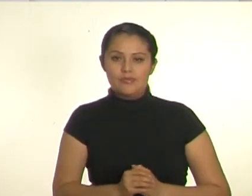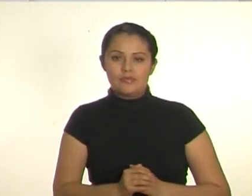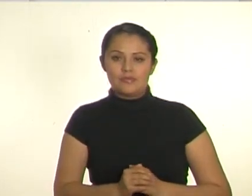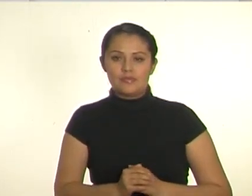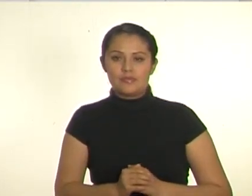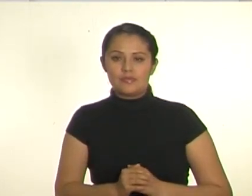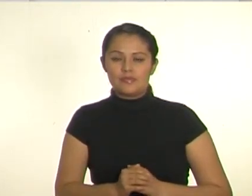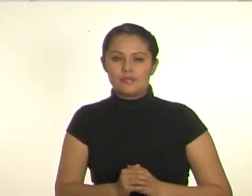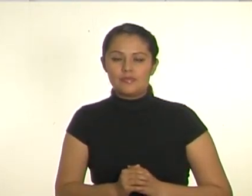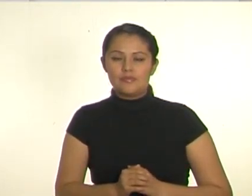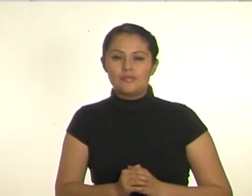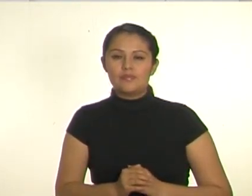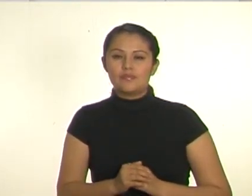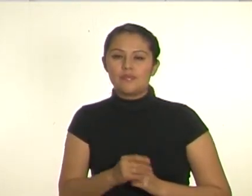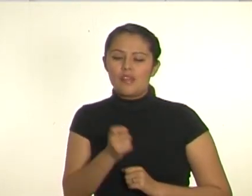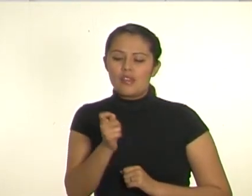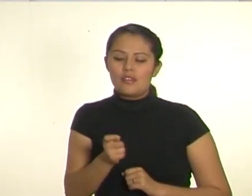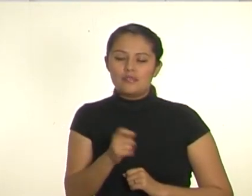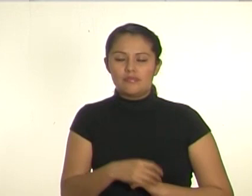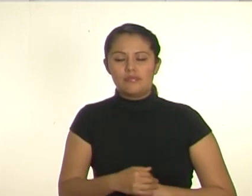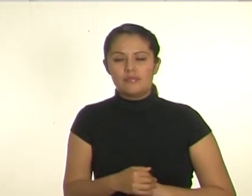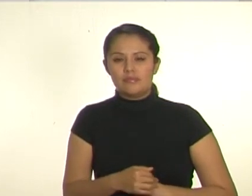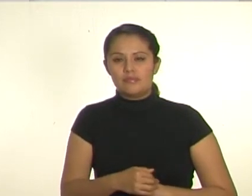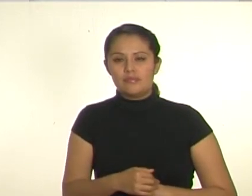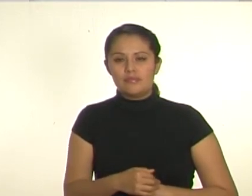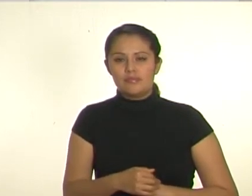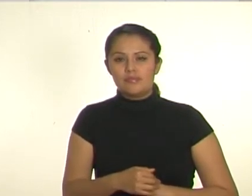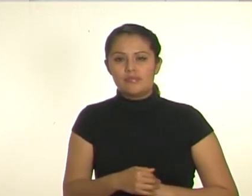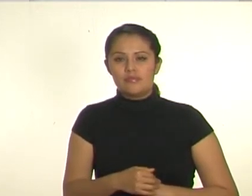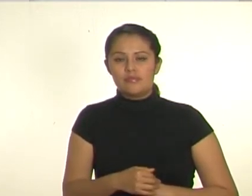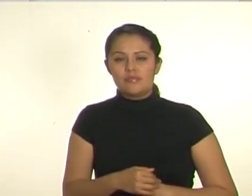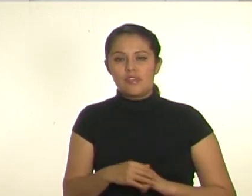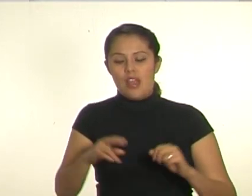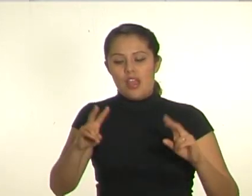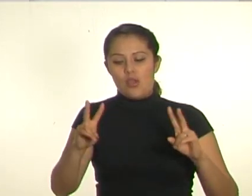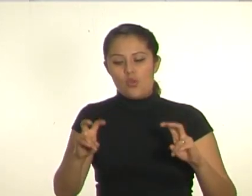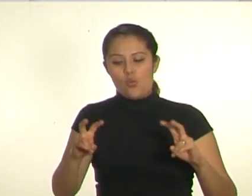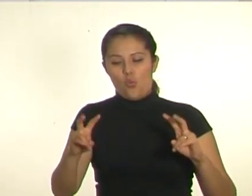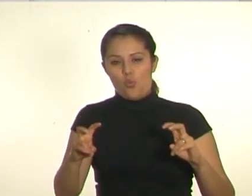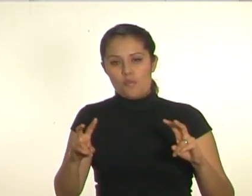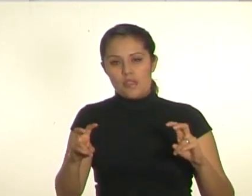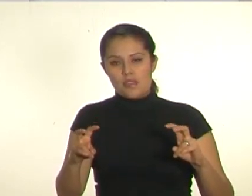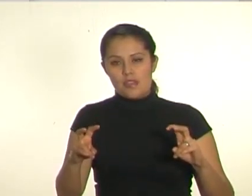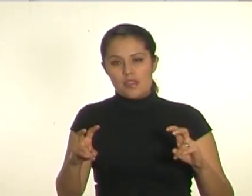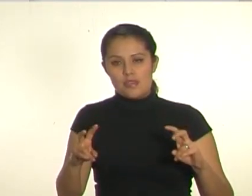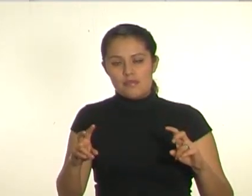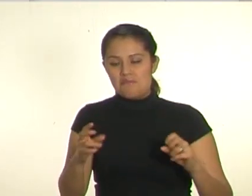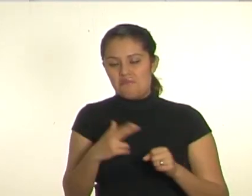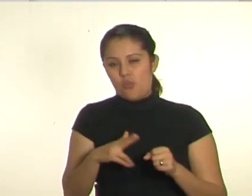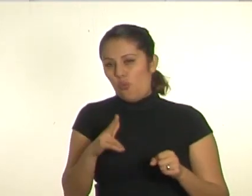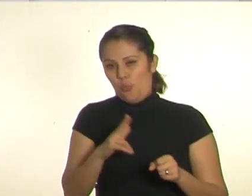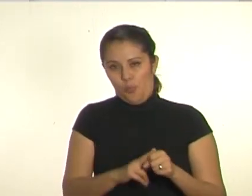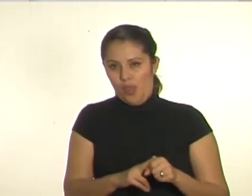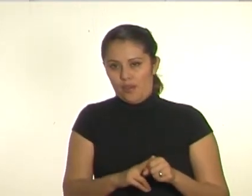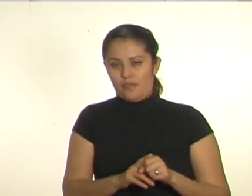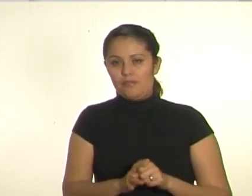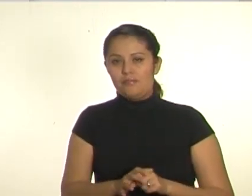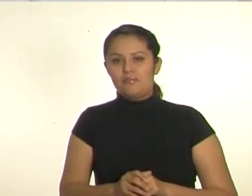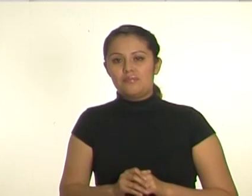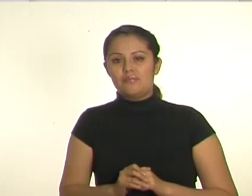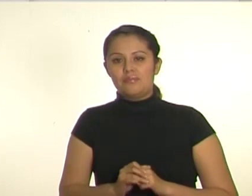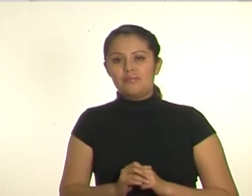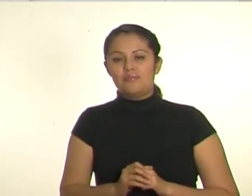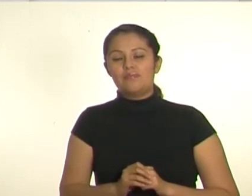ponemos la idea de este lado y por último concluimos con las comillas simples. De